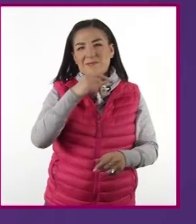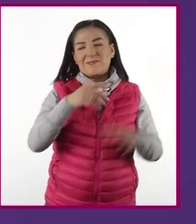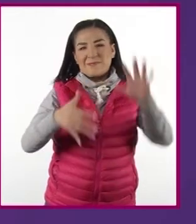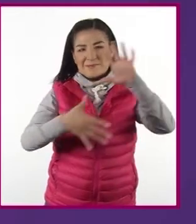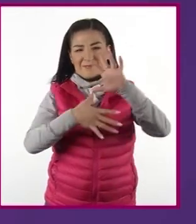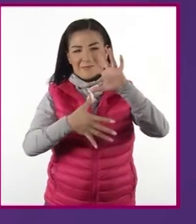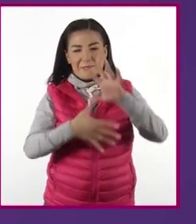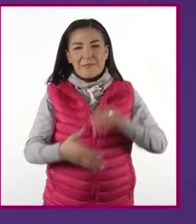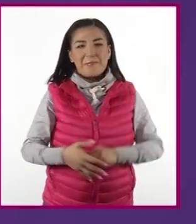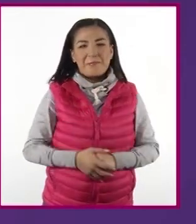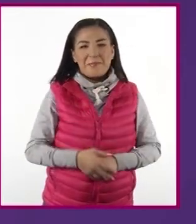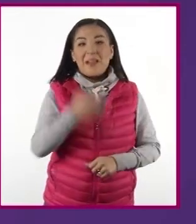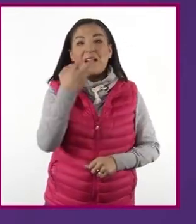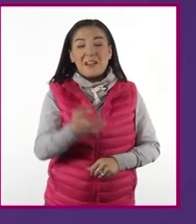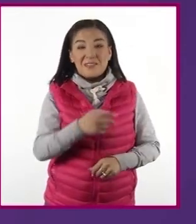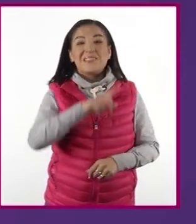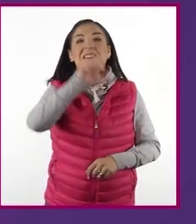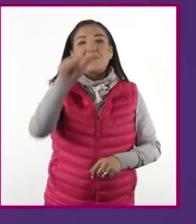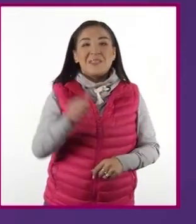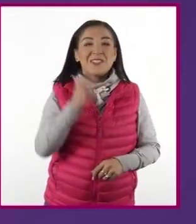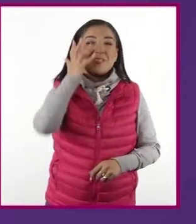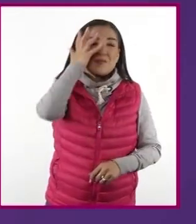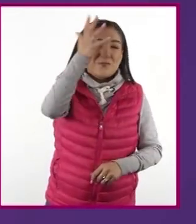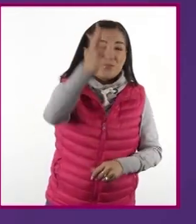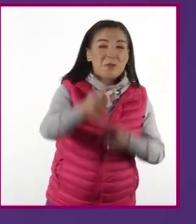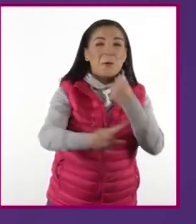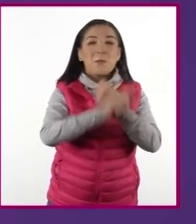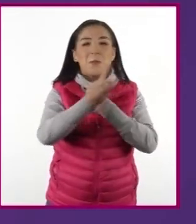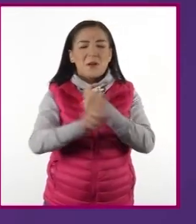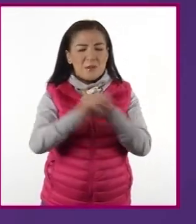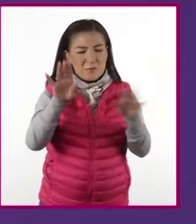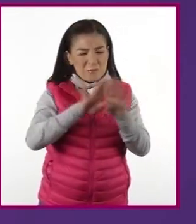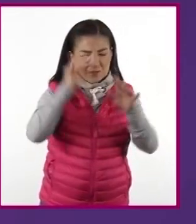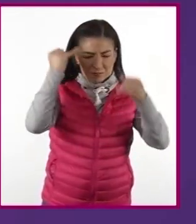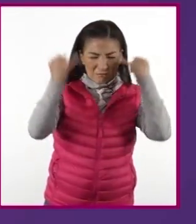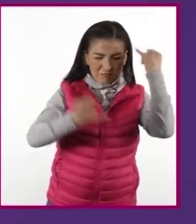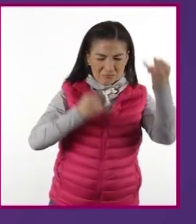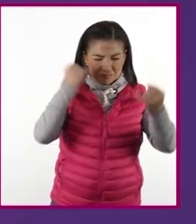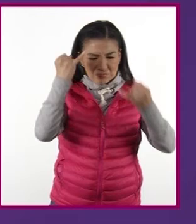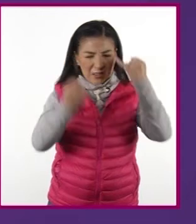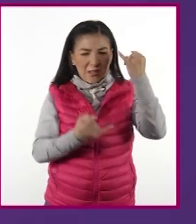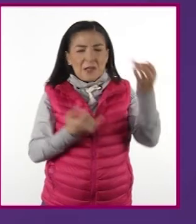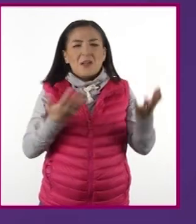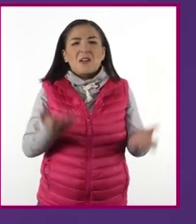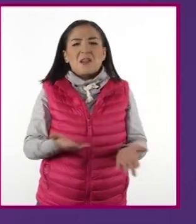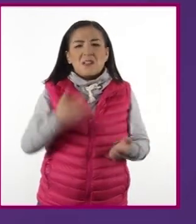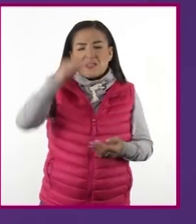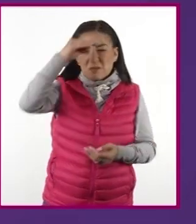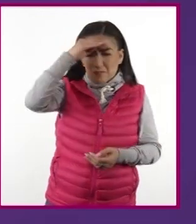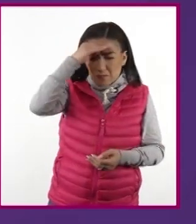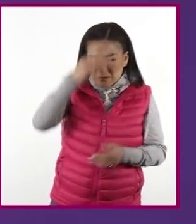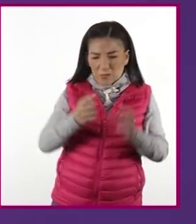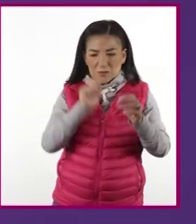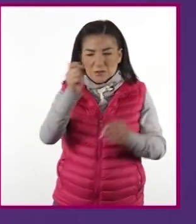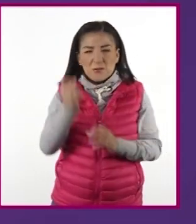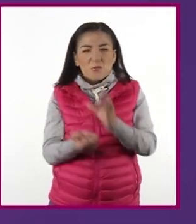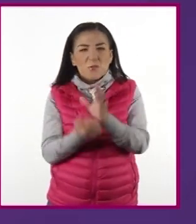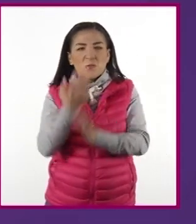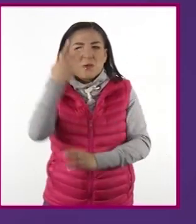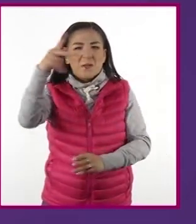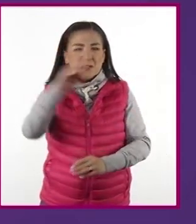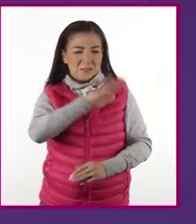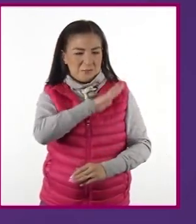empieza a agitarse un problema incluso del imaginario, el imaginario de cómo pensar la Nueva España.